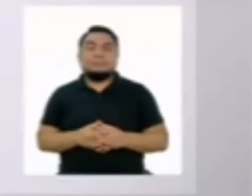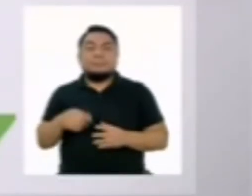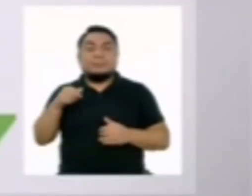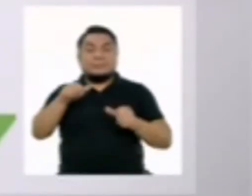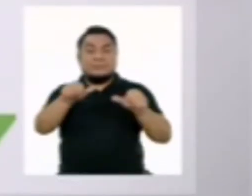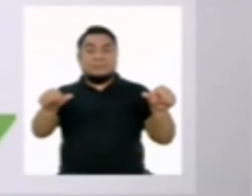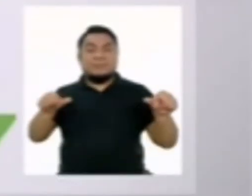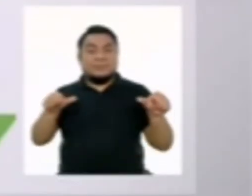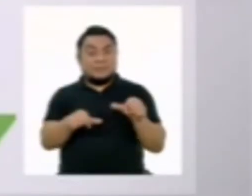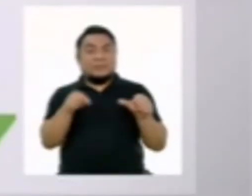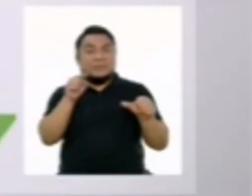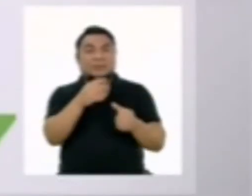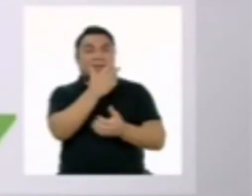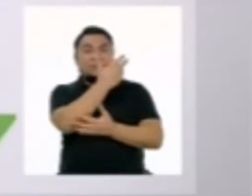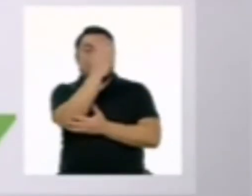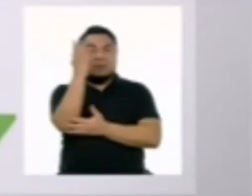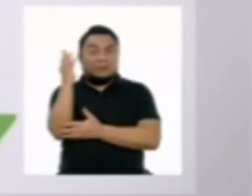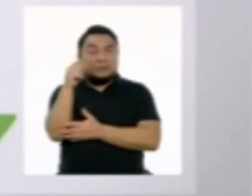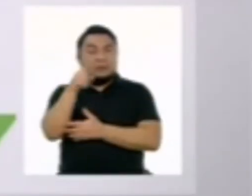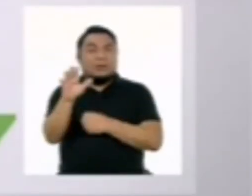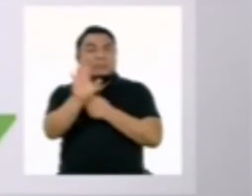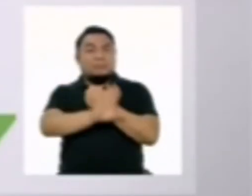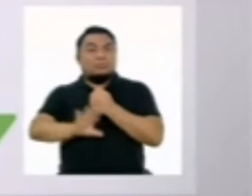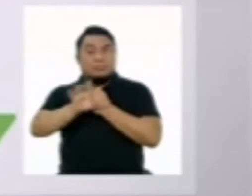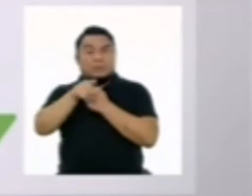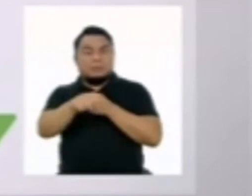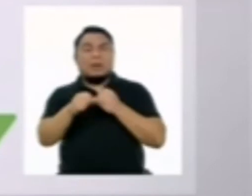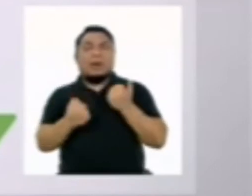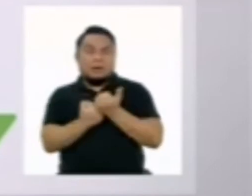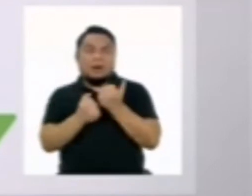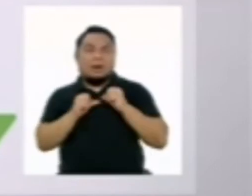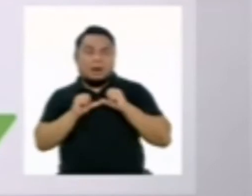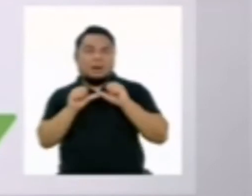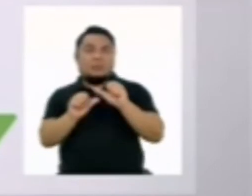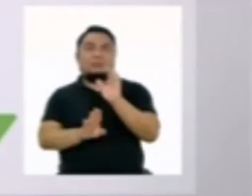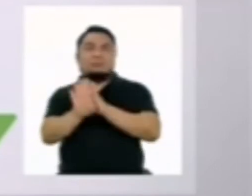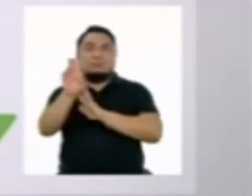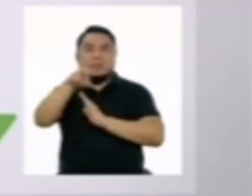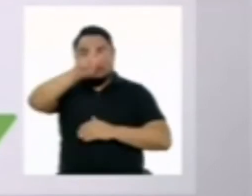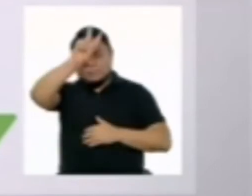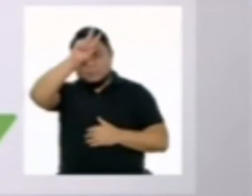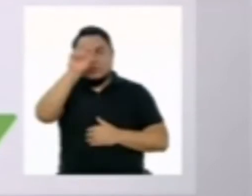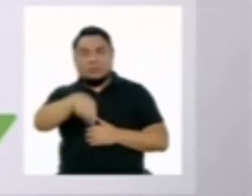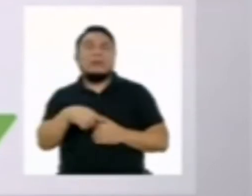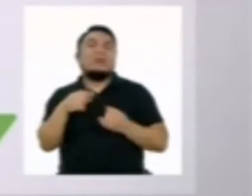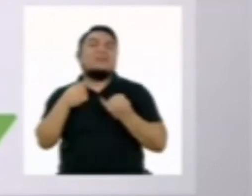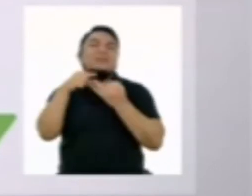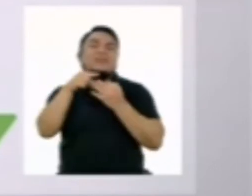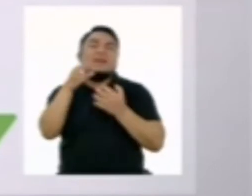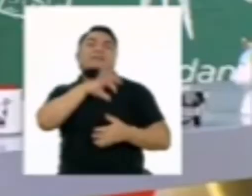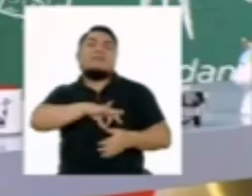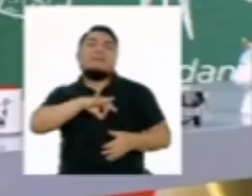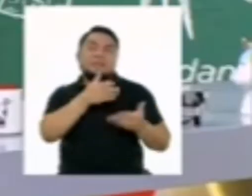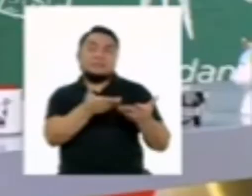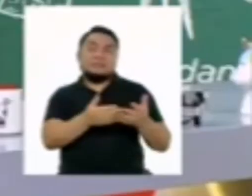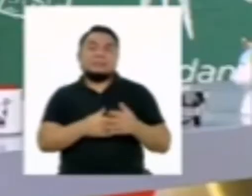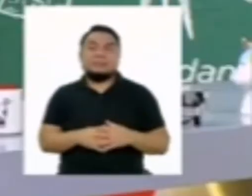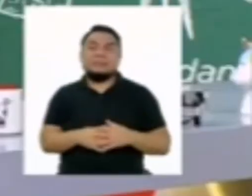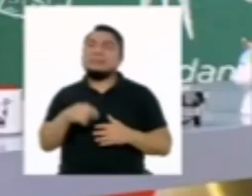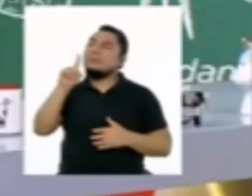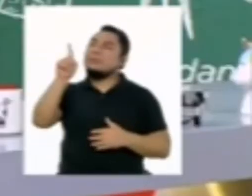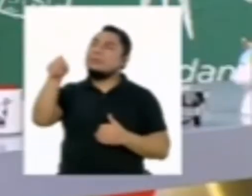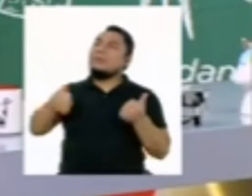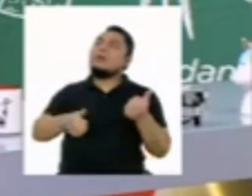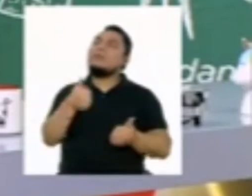Las áreas naturales protegidas contribuyen al desarrollo sostenible del Perú a través de innumerables beneficios. ¿Y